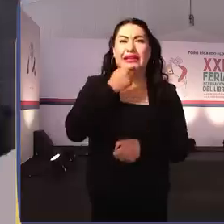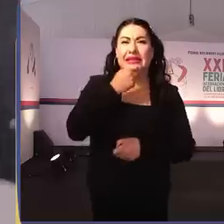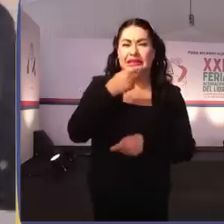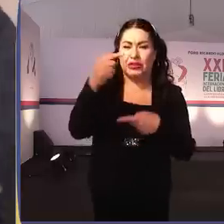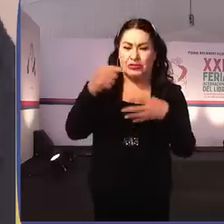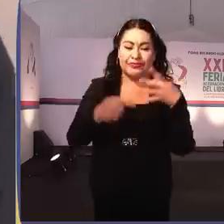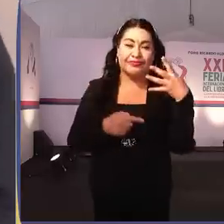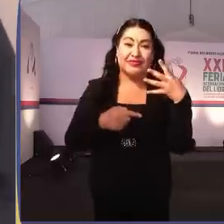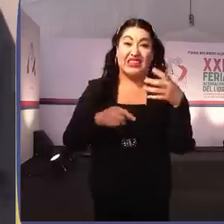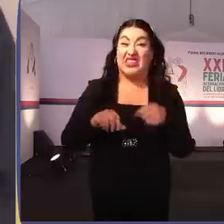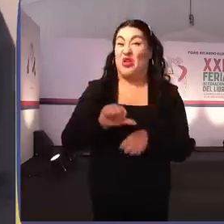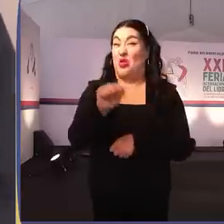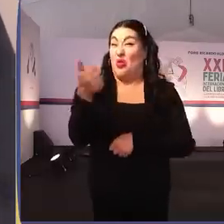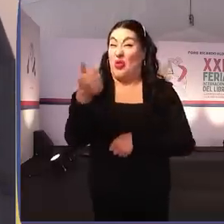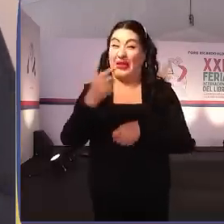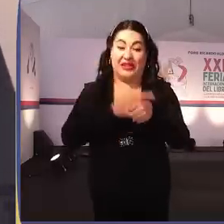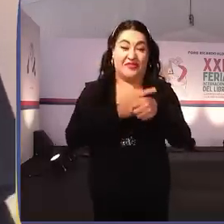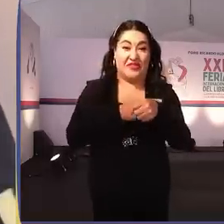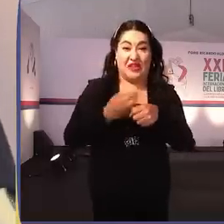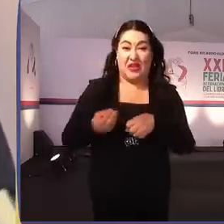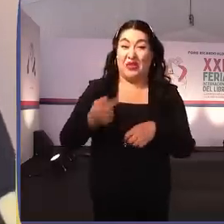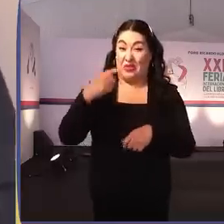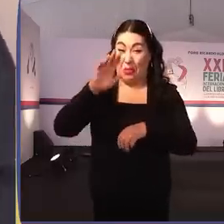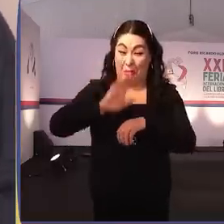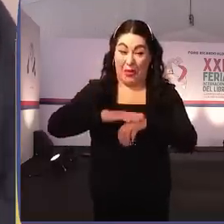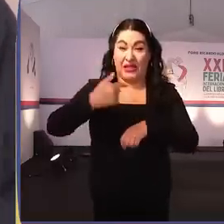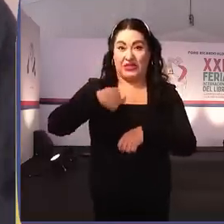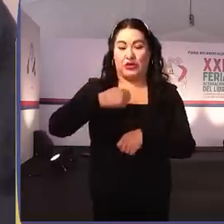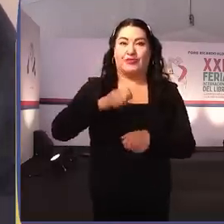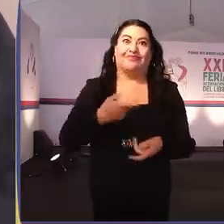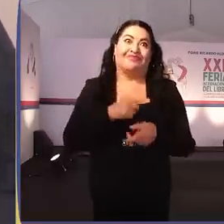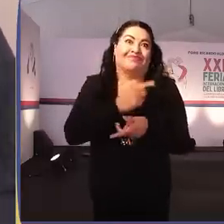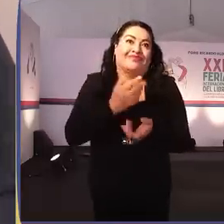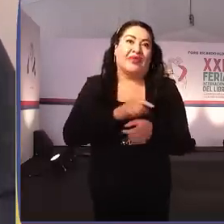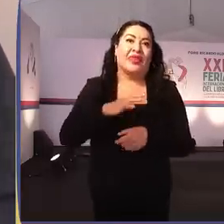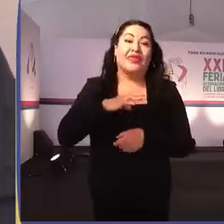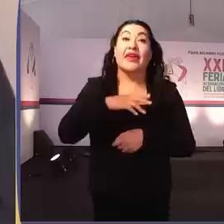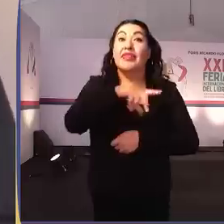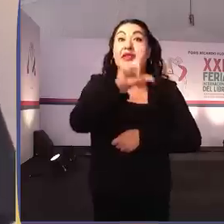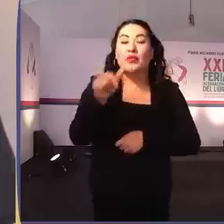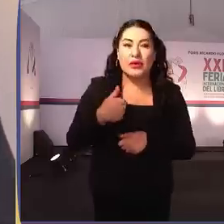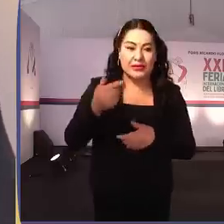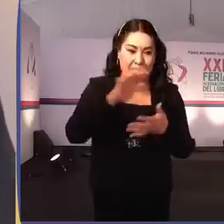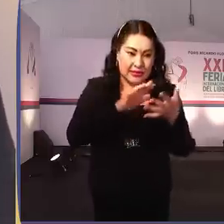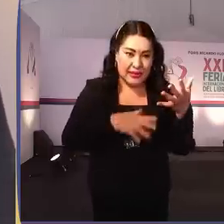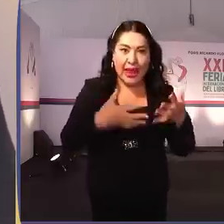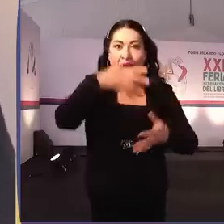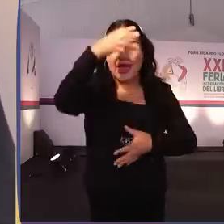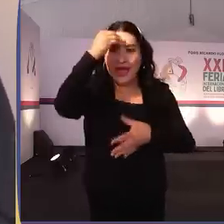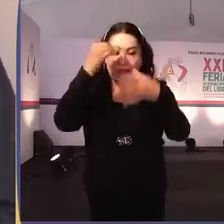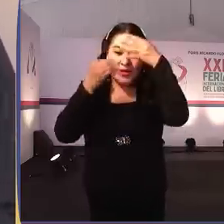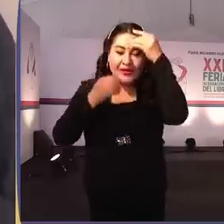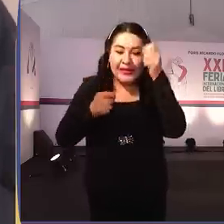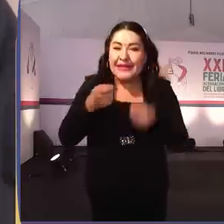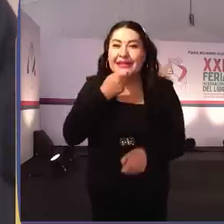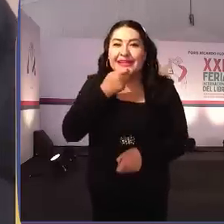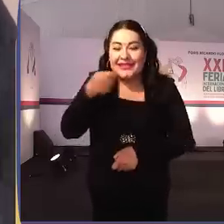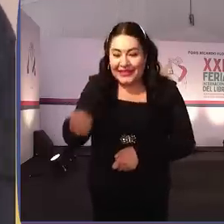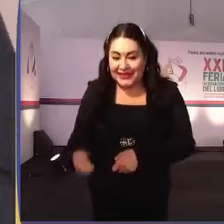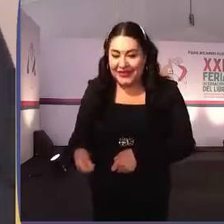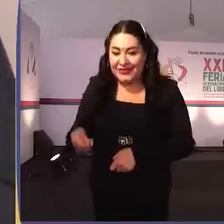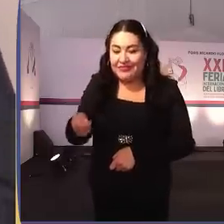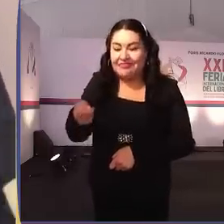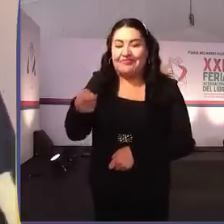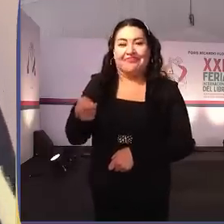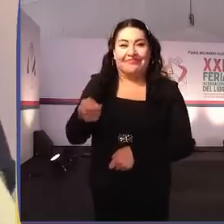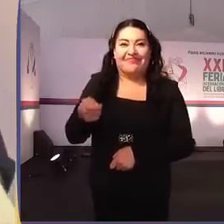todas más. Y me puse a leer y aprendí a leer a lo que llaman temprana edad. Eso